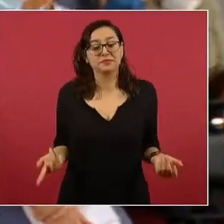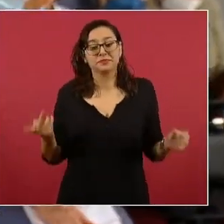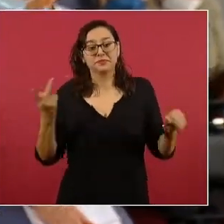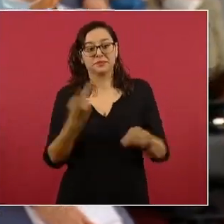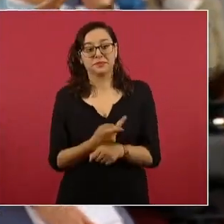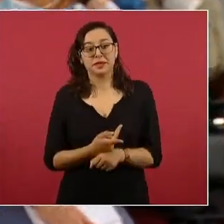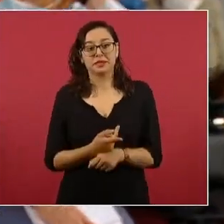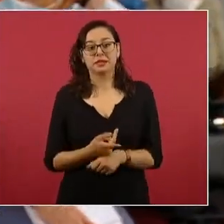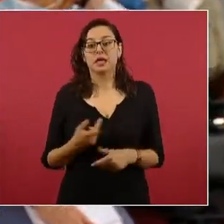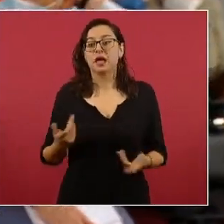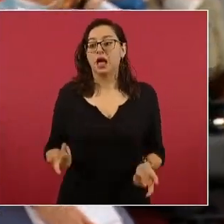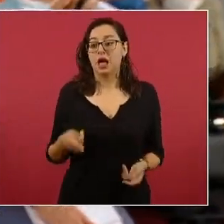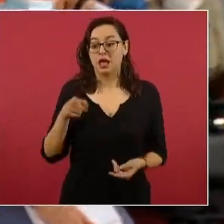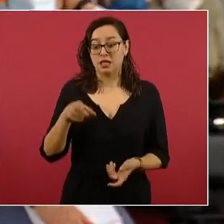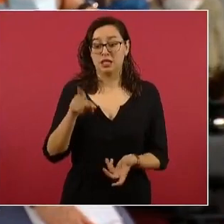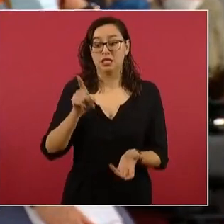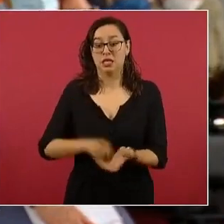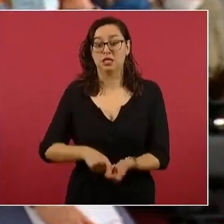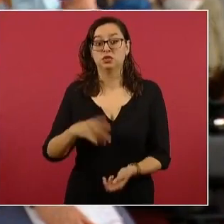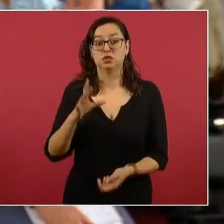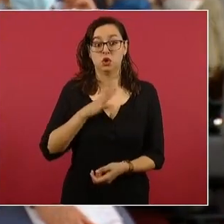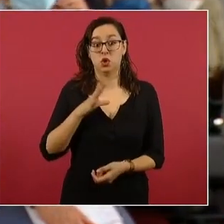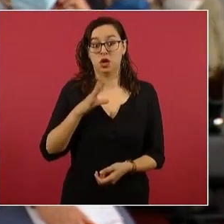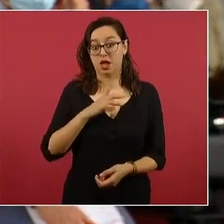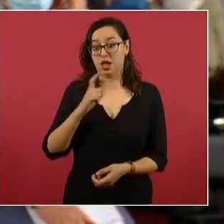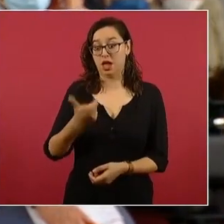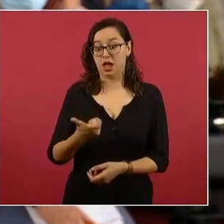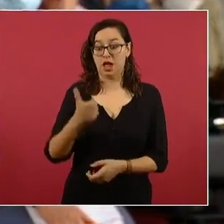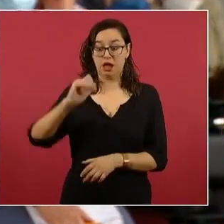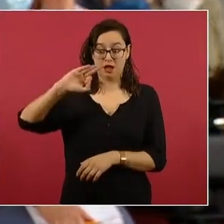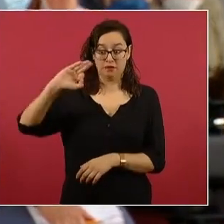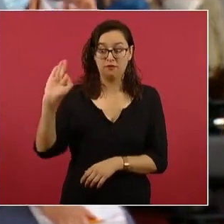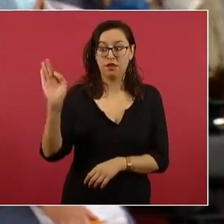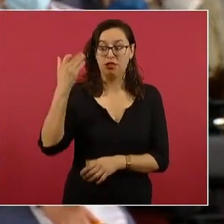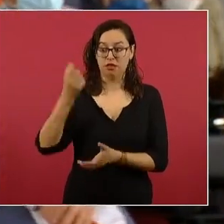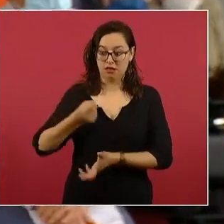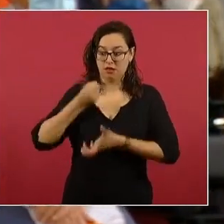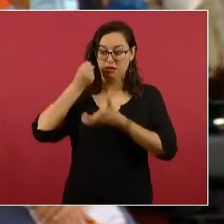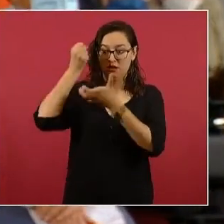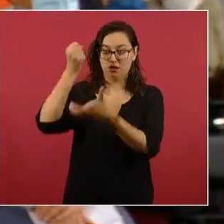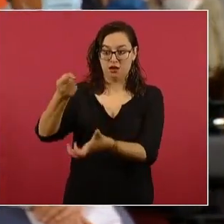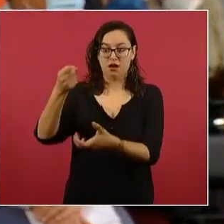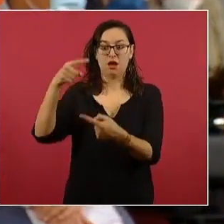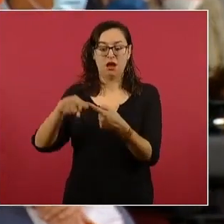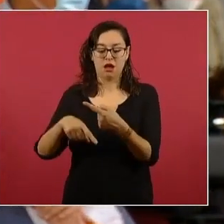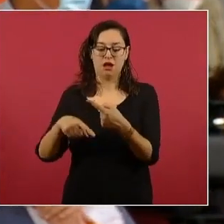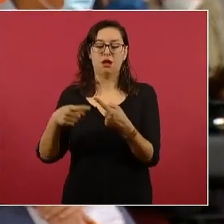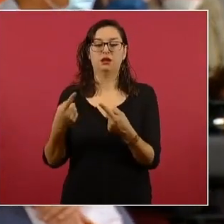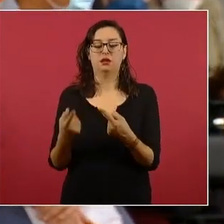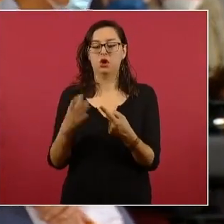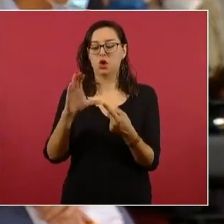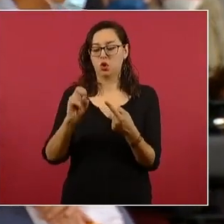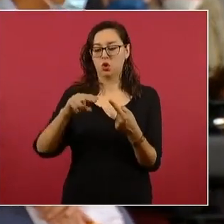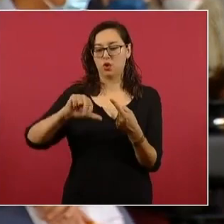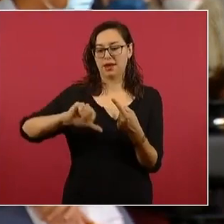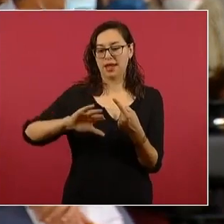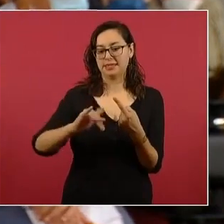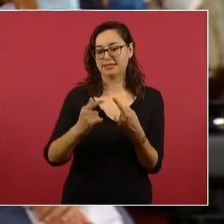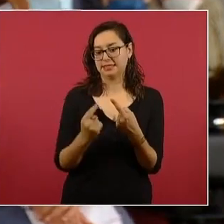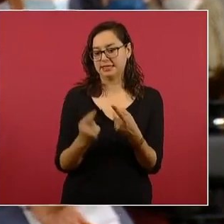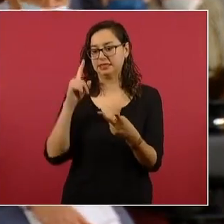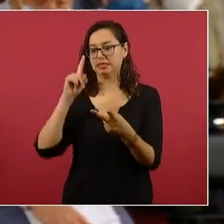los recursos del CONACYT y también recursos de la propia universidad que son recursos públicos, es decir, del pueblo